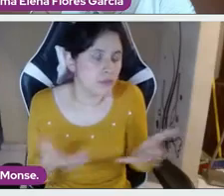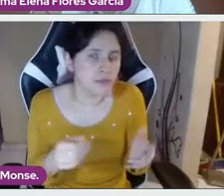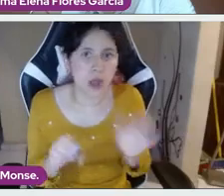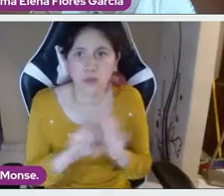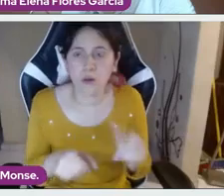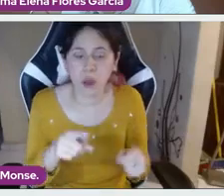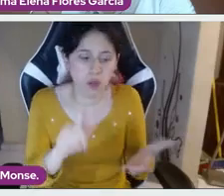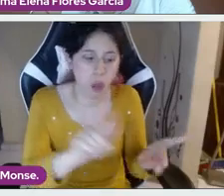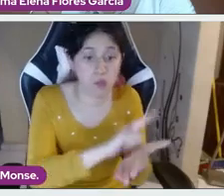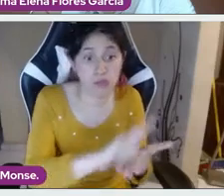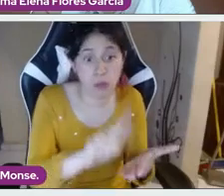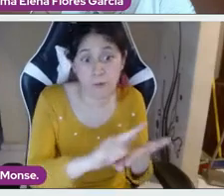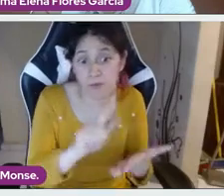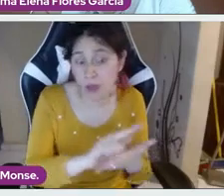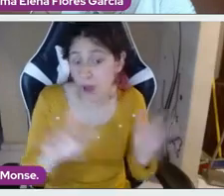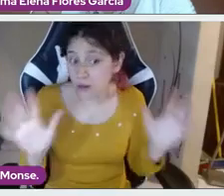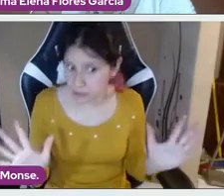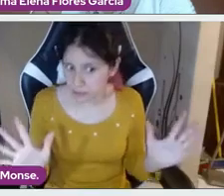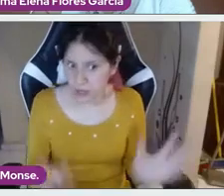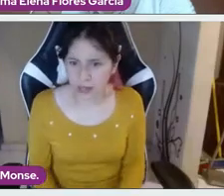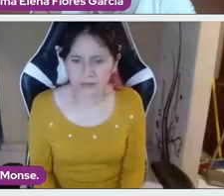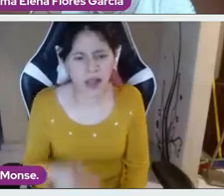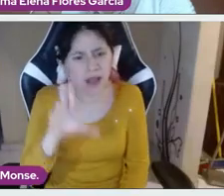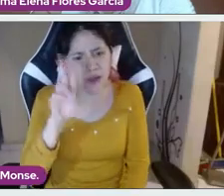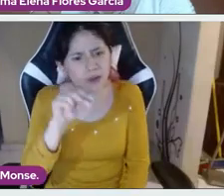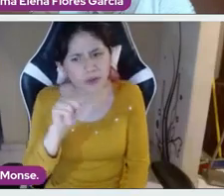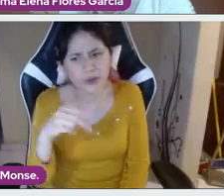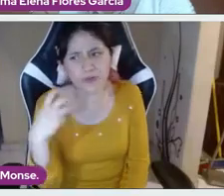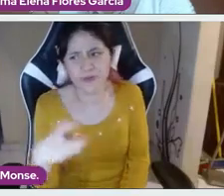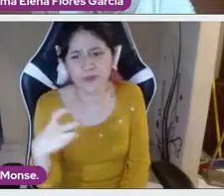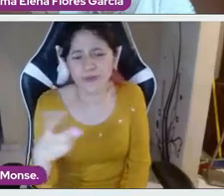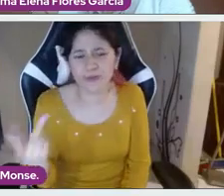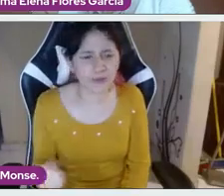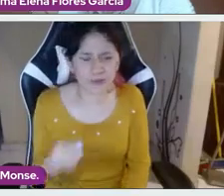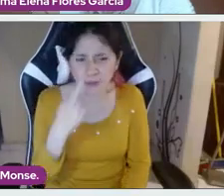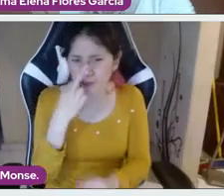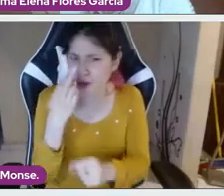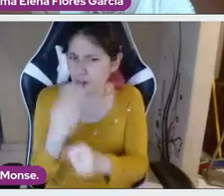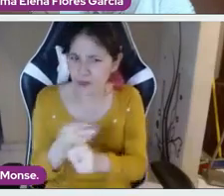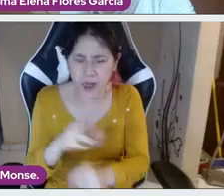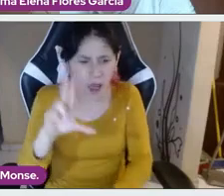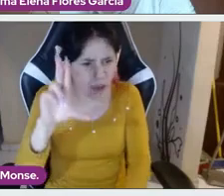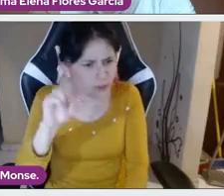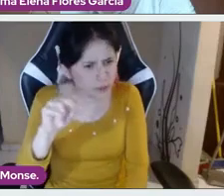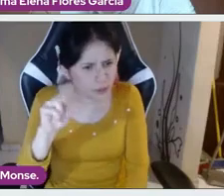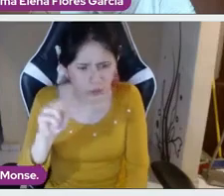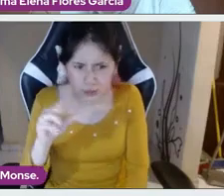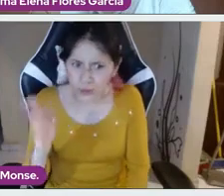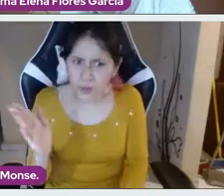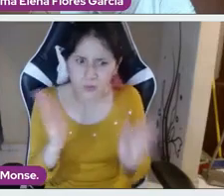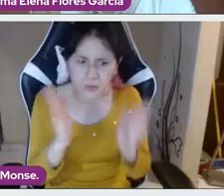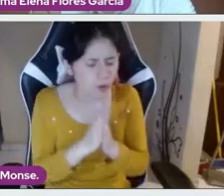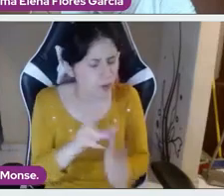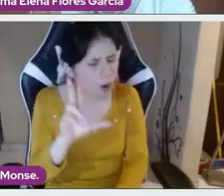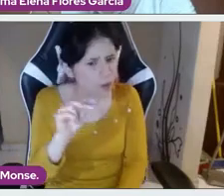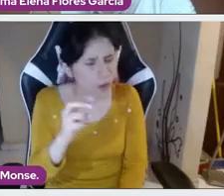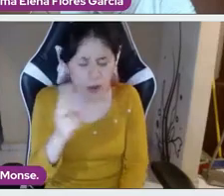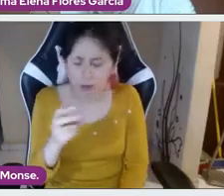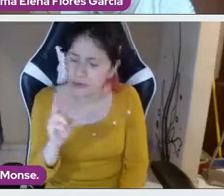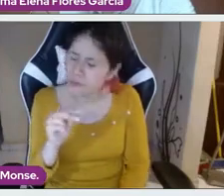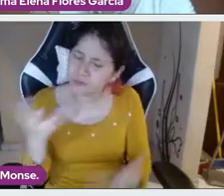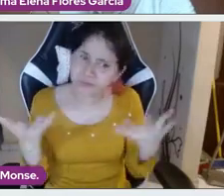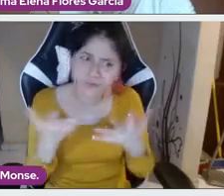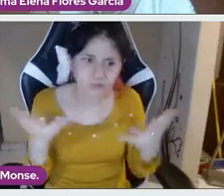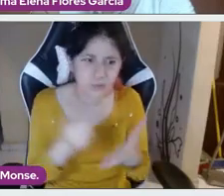podemos aventarles o darles a los hijos, depositarles a los hijos un rol que no les corresponde. Volvemos al